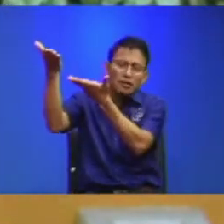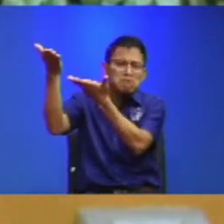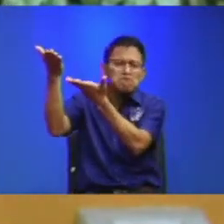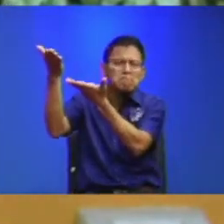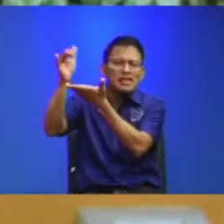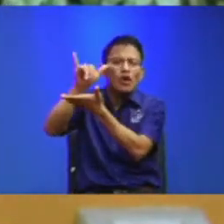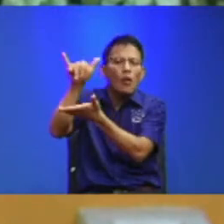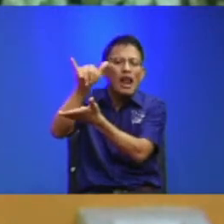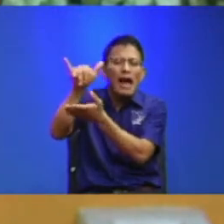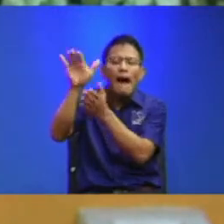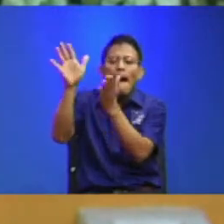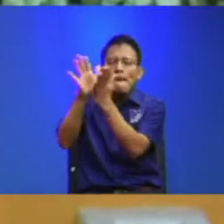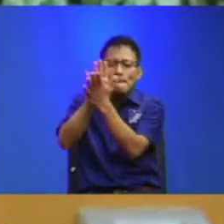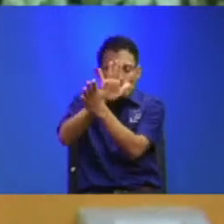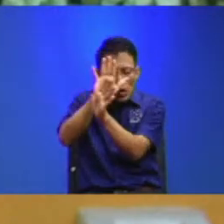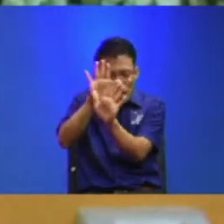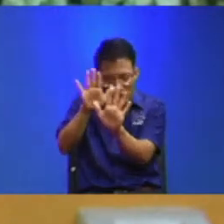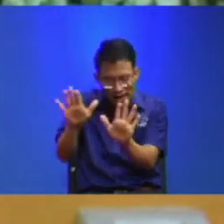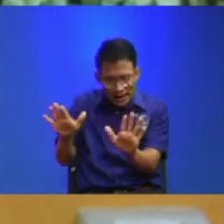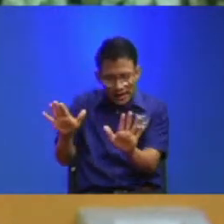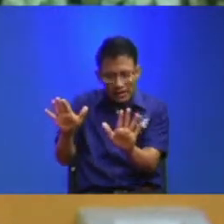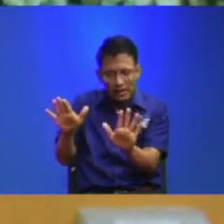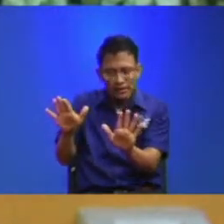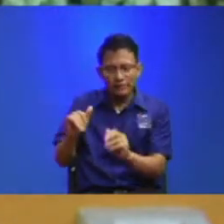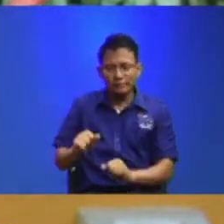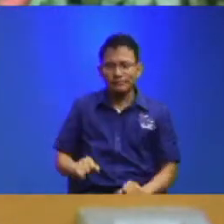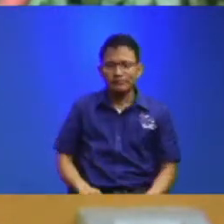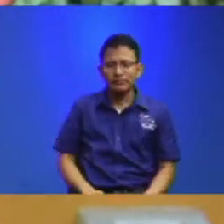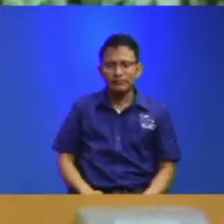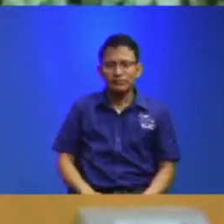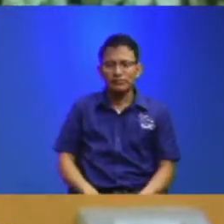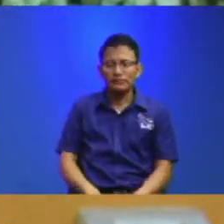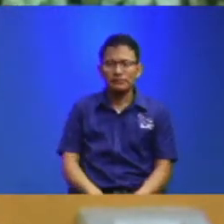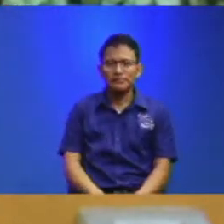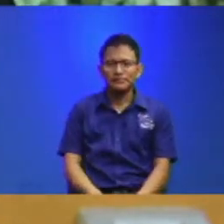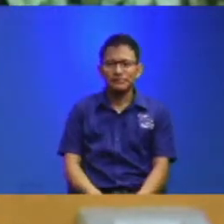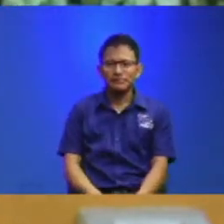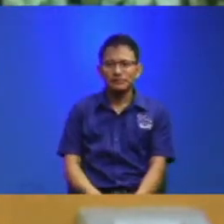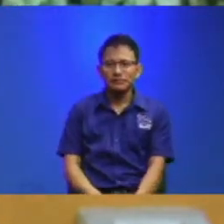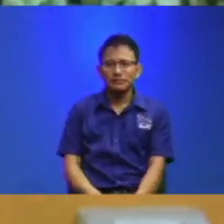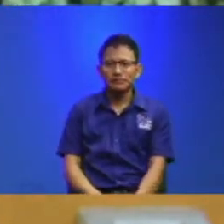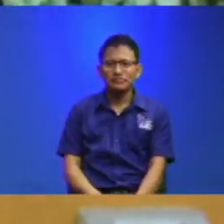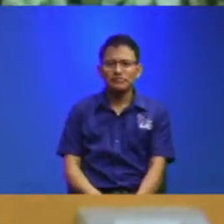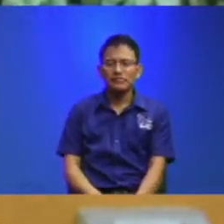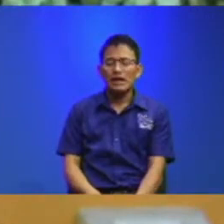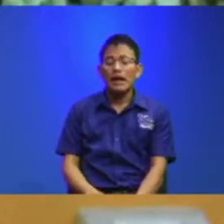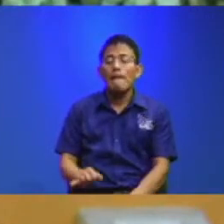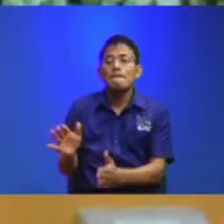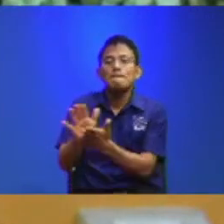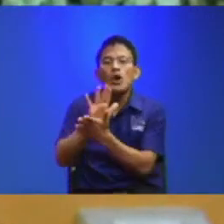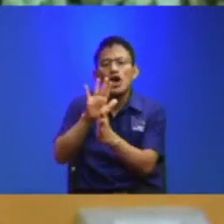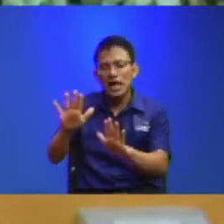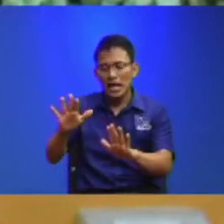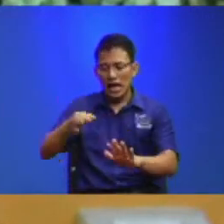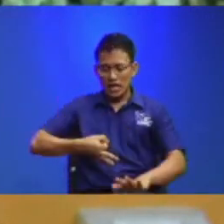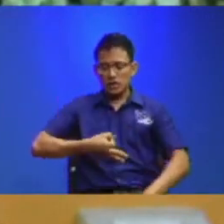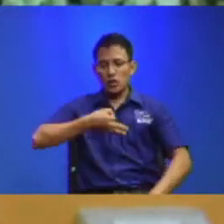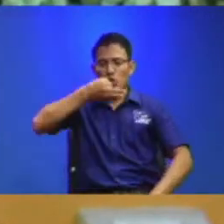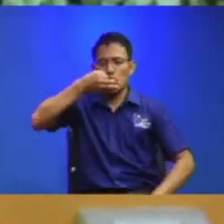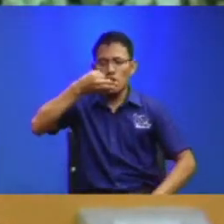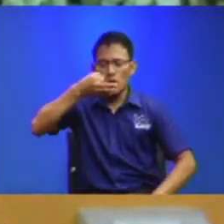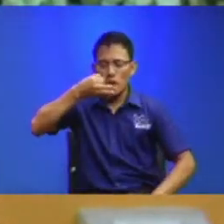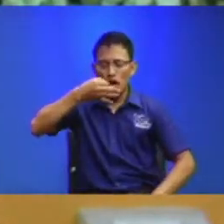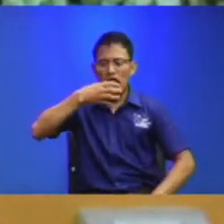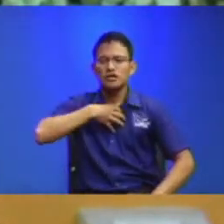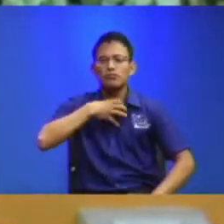Se equivocó y va y pide perdón, está de alguna manera muriendo. Está muriendo a su yo, a su ego.